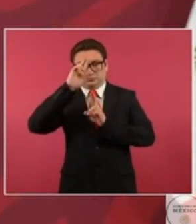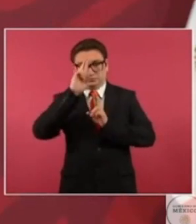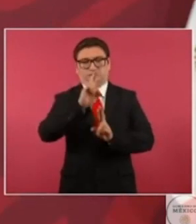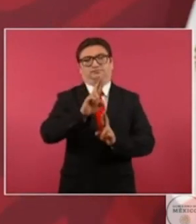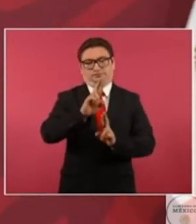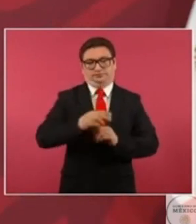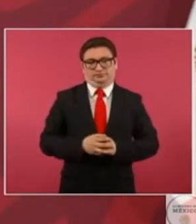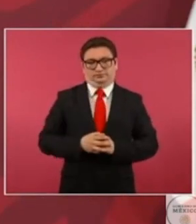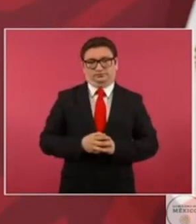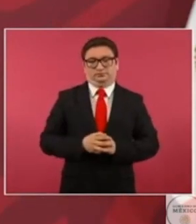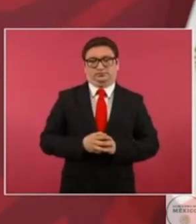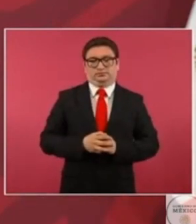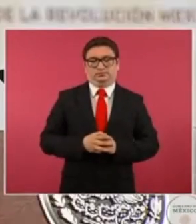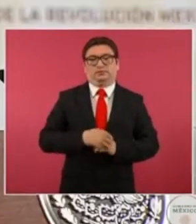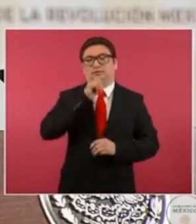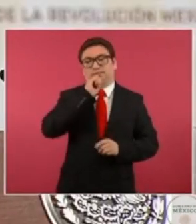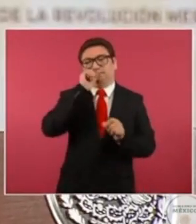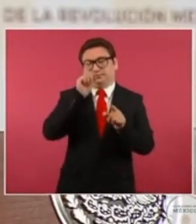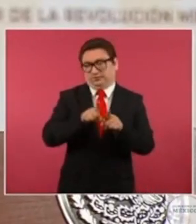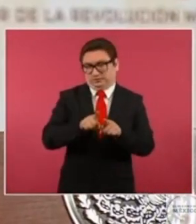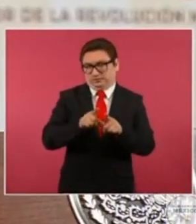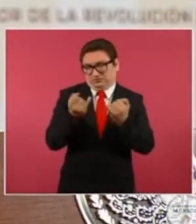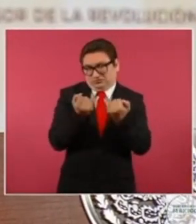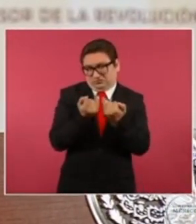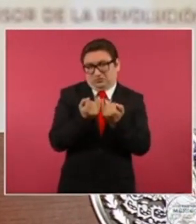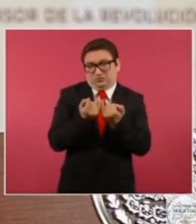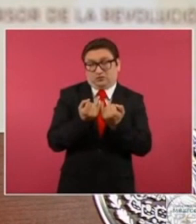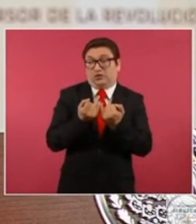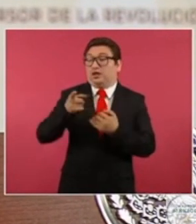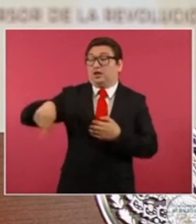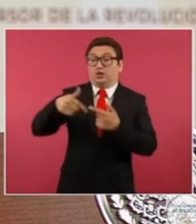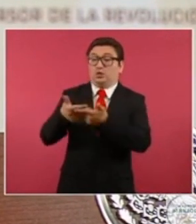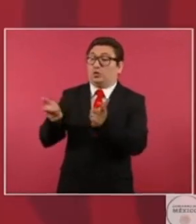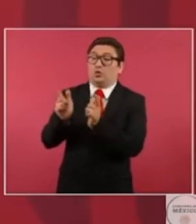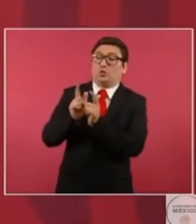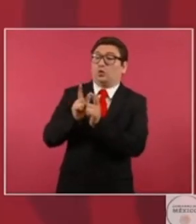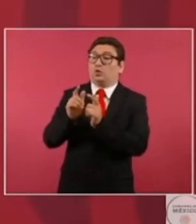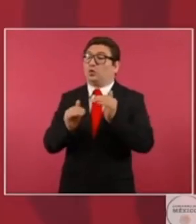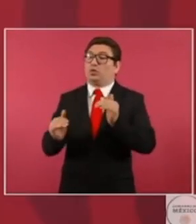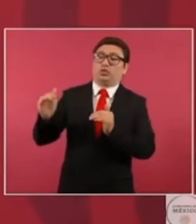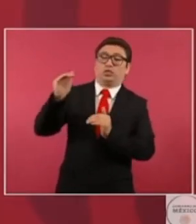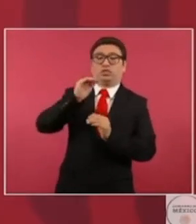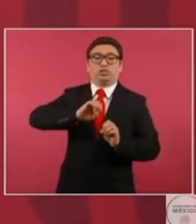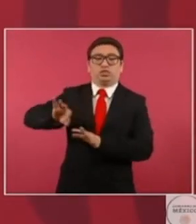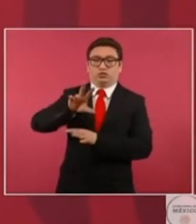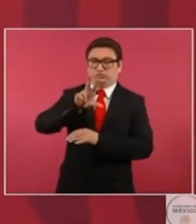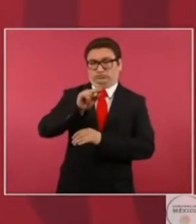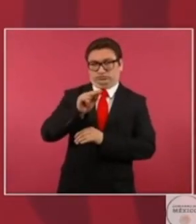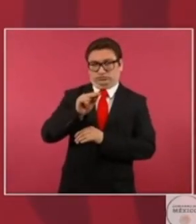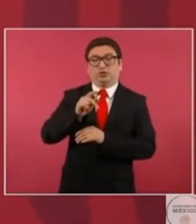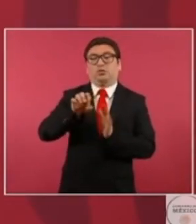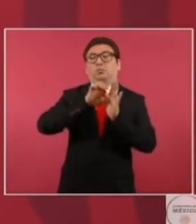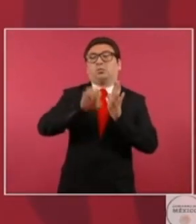y está de por medio también el que no haya privilegios. Imagínense si todos